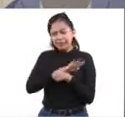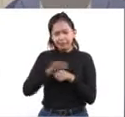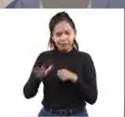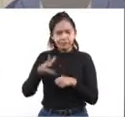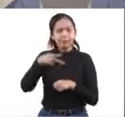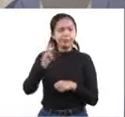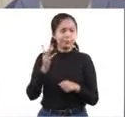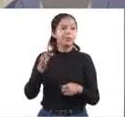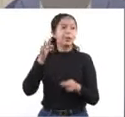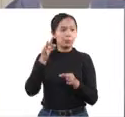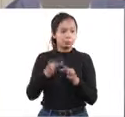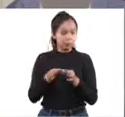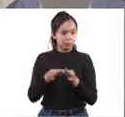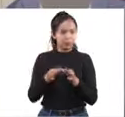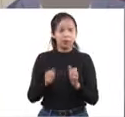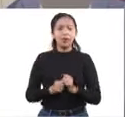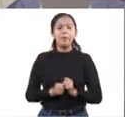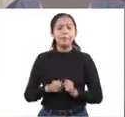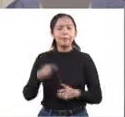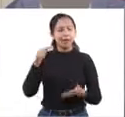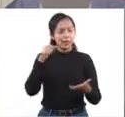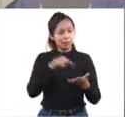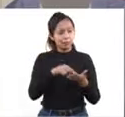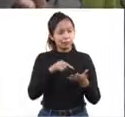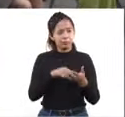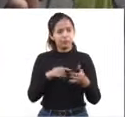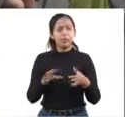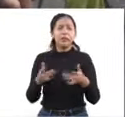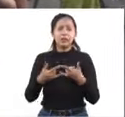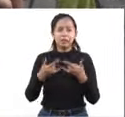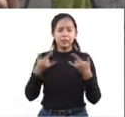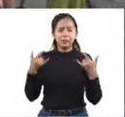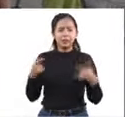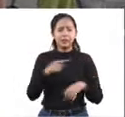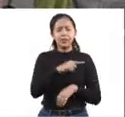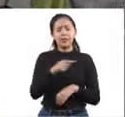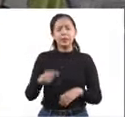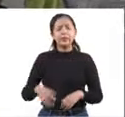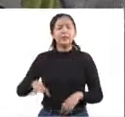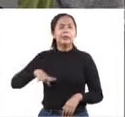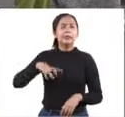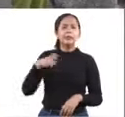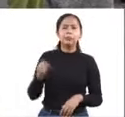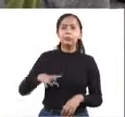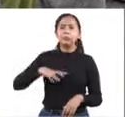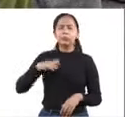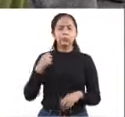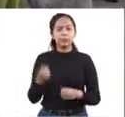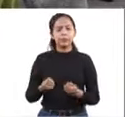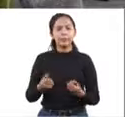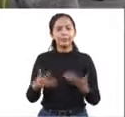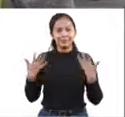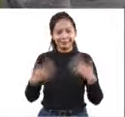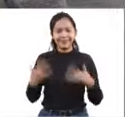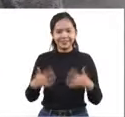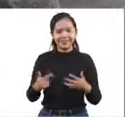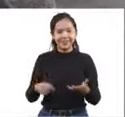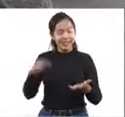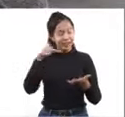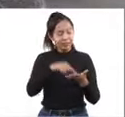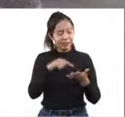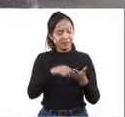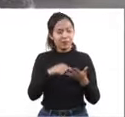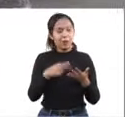lucha, de hermandad y de solidaridad que hoy lo recibimos con mucho cariño en el